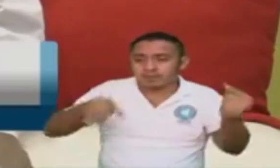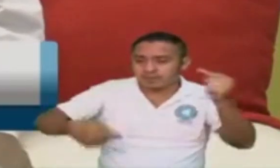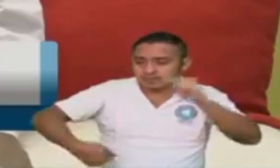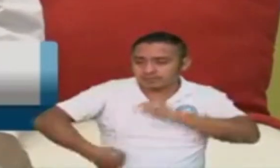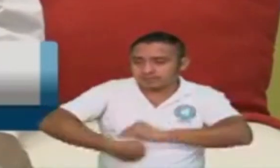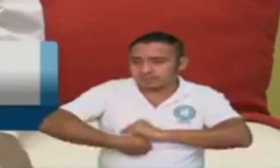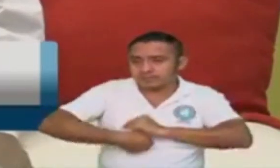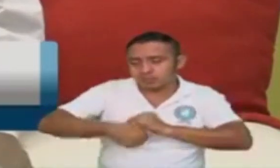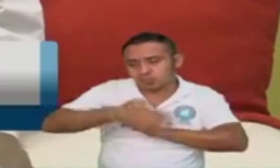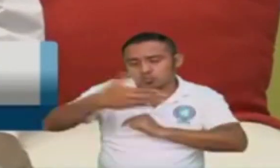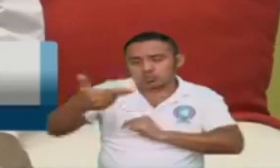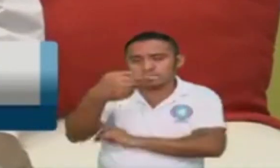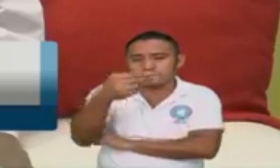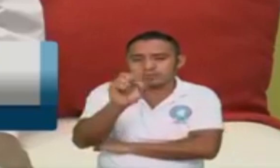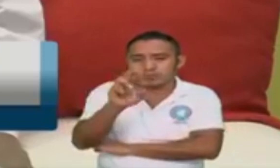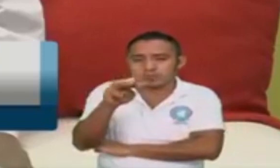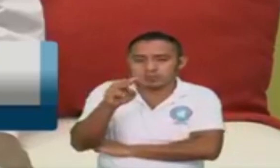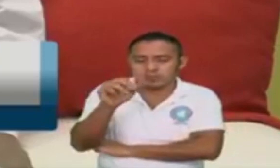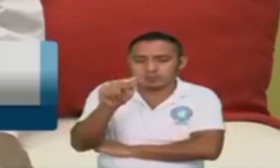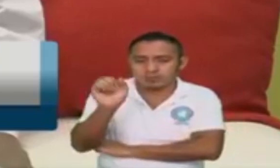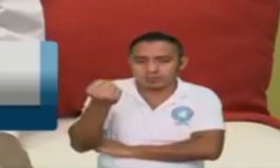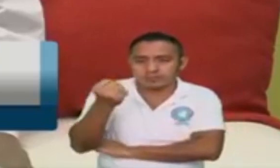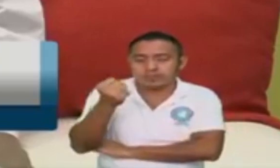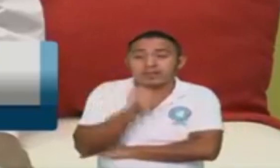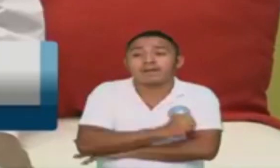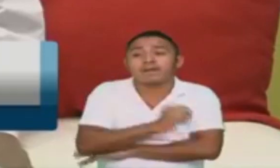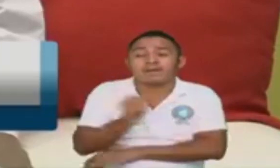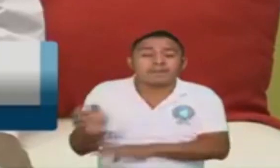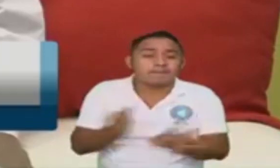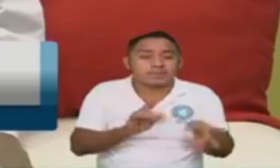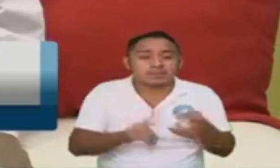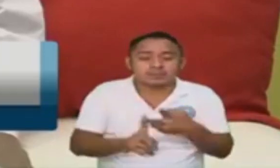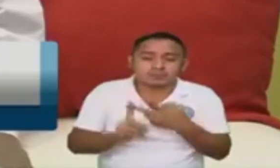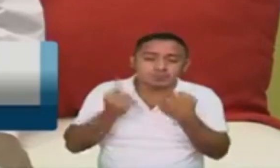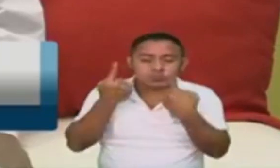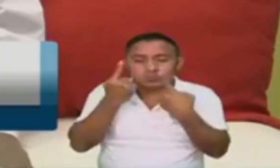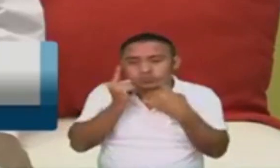las hormonas tiroideas tomadas y el seguimiento, pues siempre hay que buscar qué es lo que pasa.